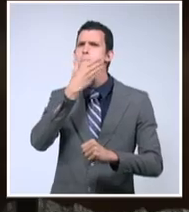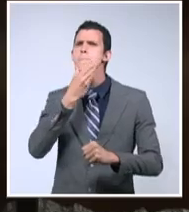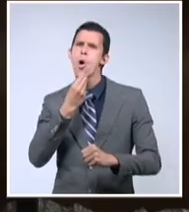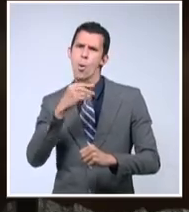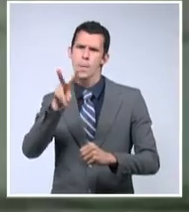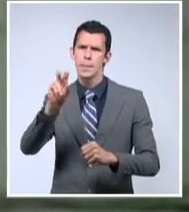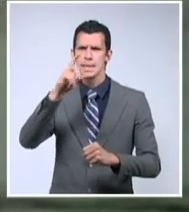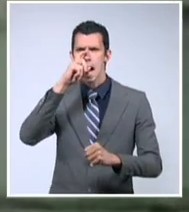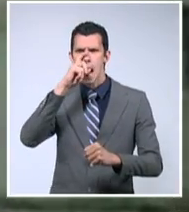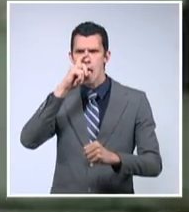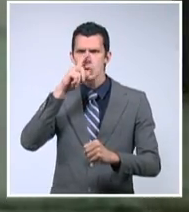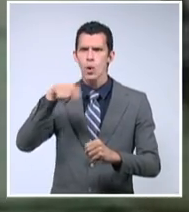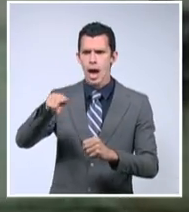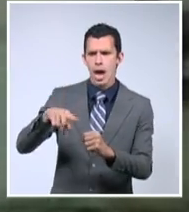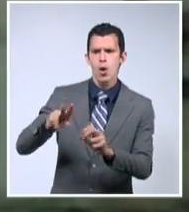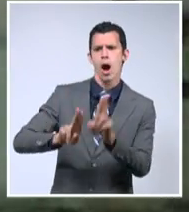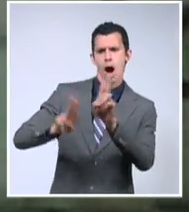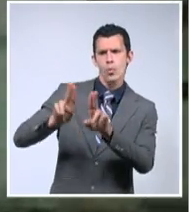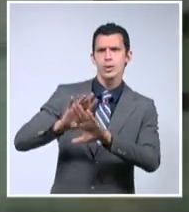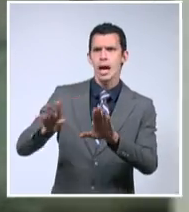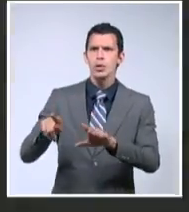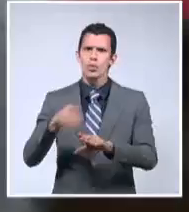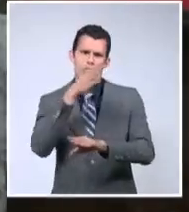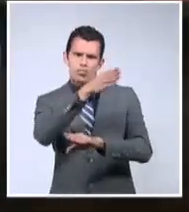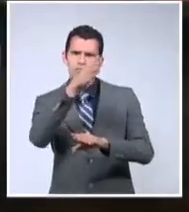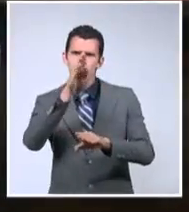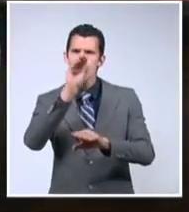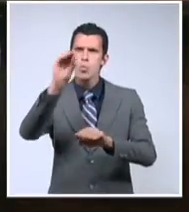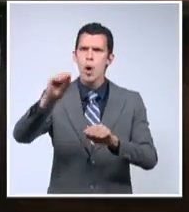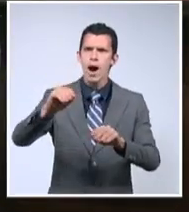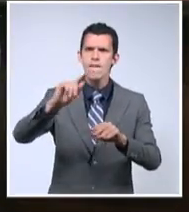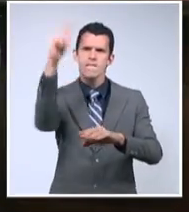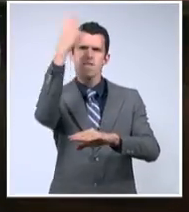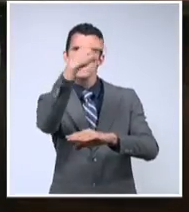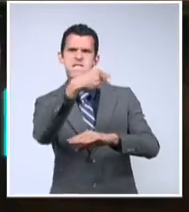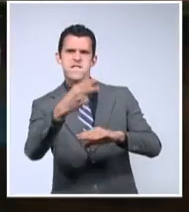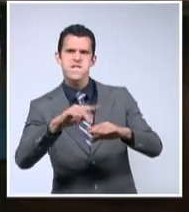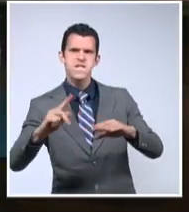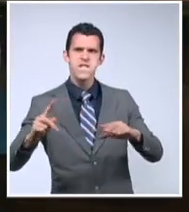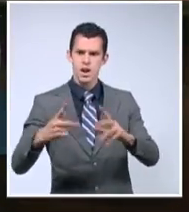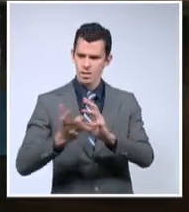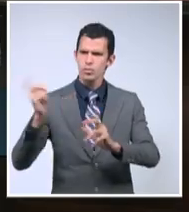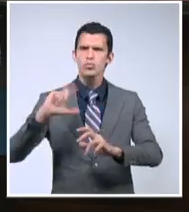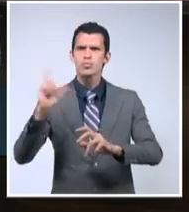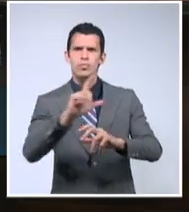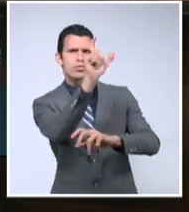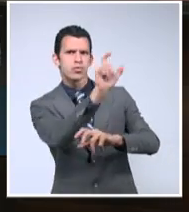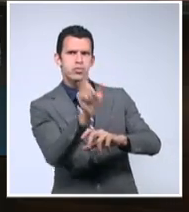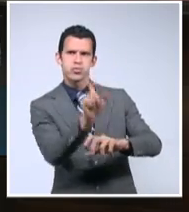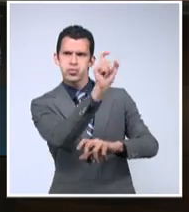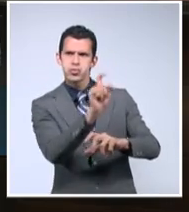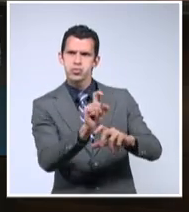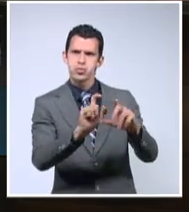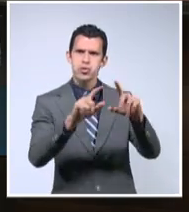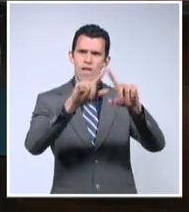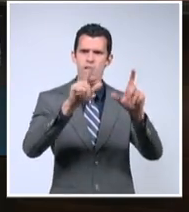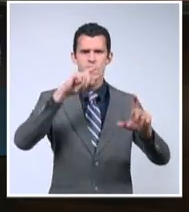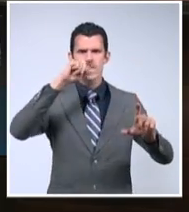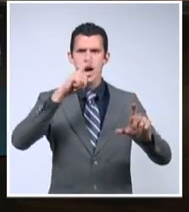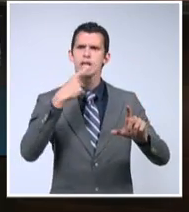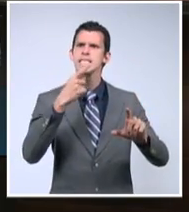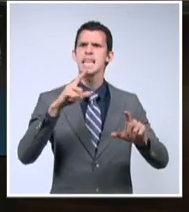la firma CLD Clandestino. Todo comenzó desde el mes de abril, que comencé hablando con Jorge Luis